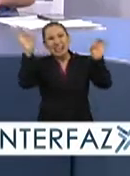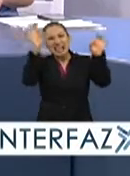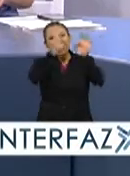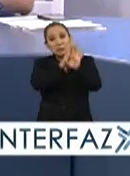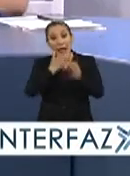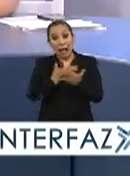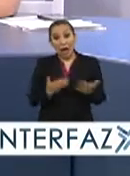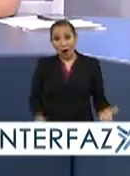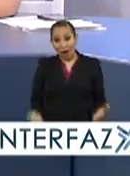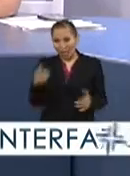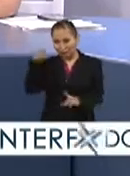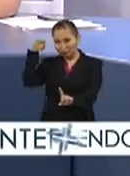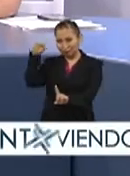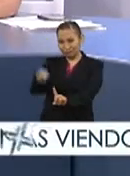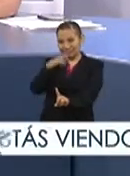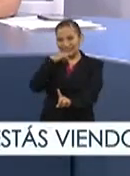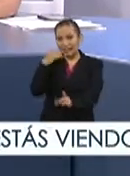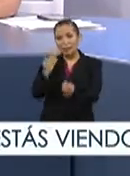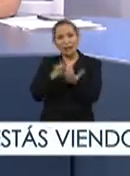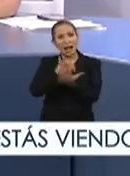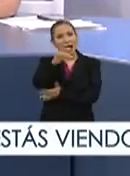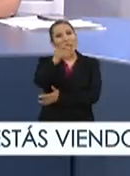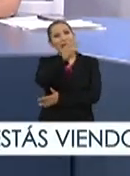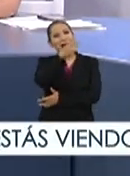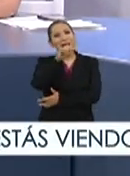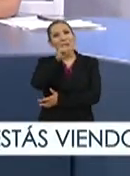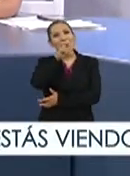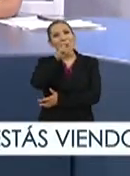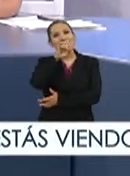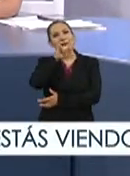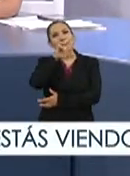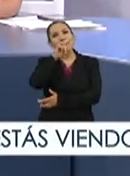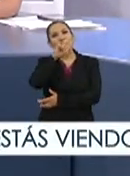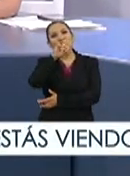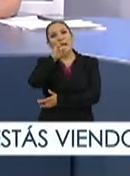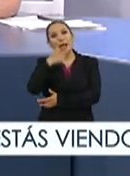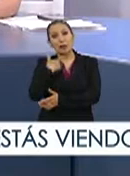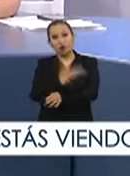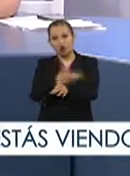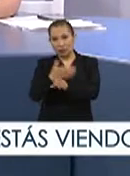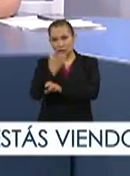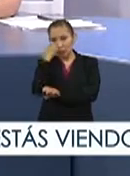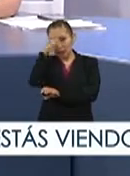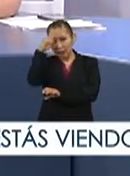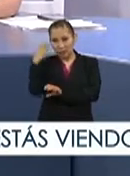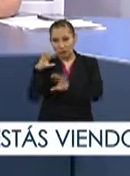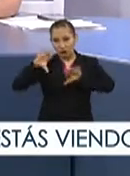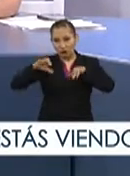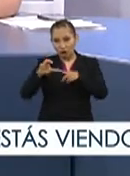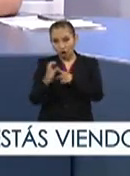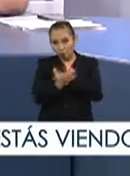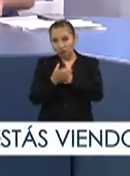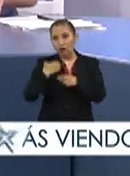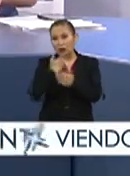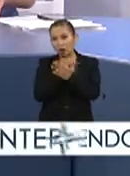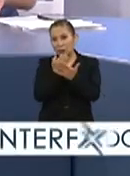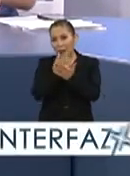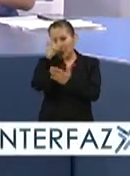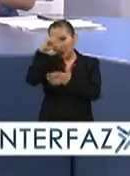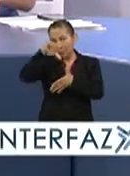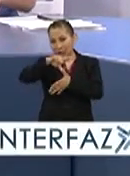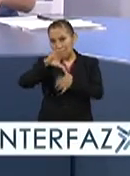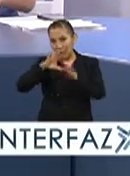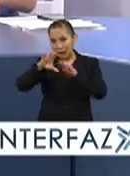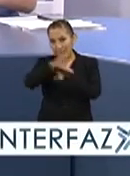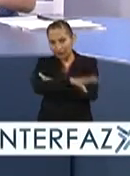hasta Chile. Le damos muchísimas gracias a Gabriel Porcile, coordinador de la Escuela de Verano de la Comisión Económica para América Latina